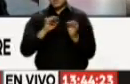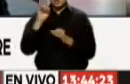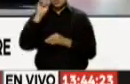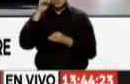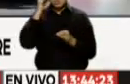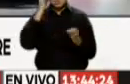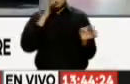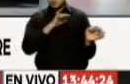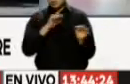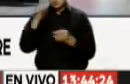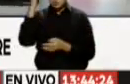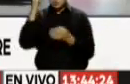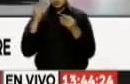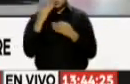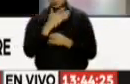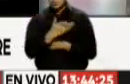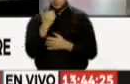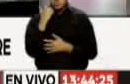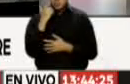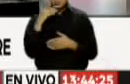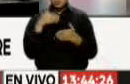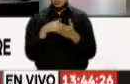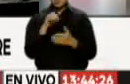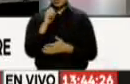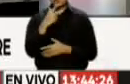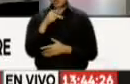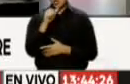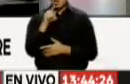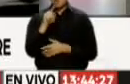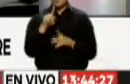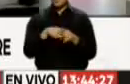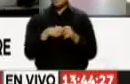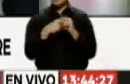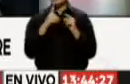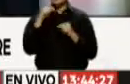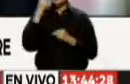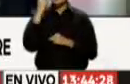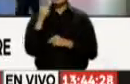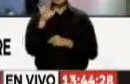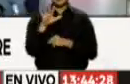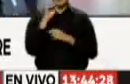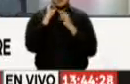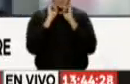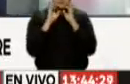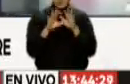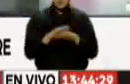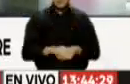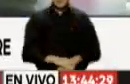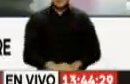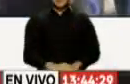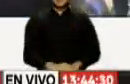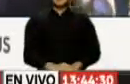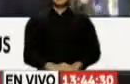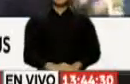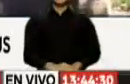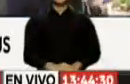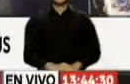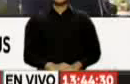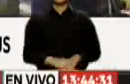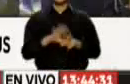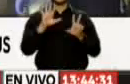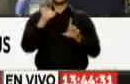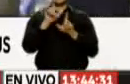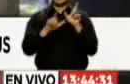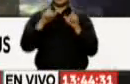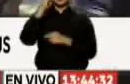el inicio del juicio por narcotráfico contra Guzmán, que se espera comience el próximo 5 de septiembre. 8